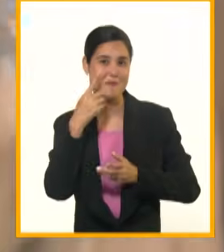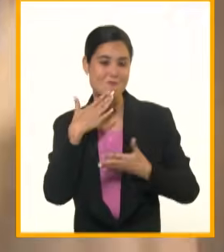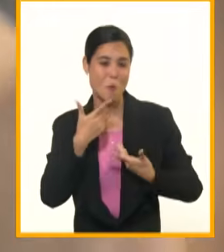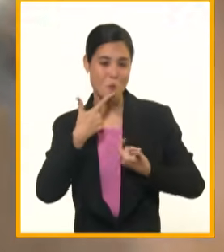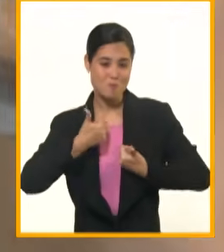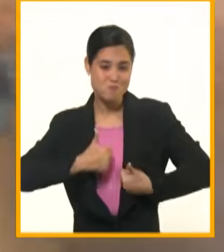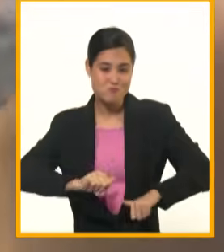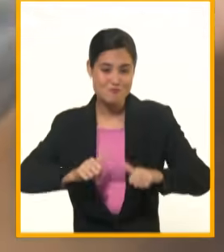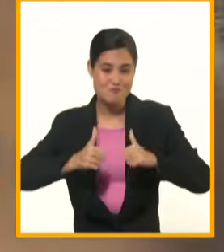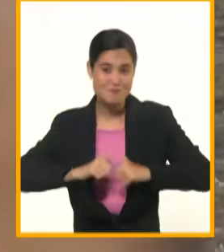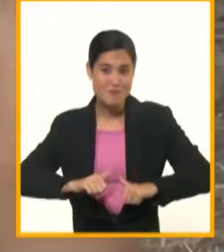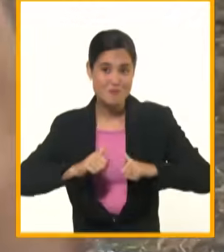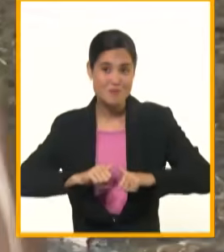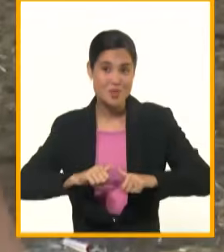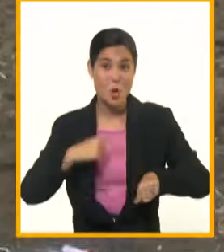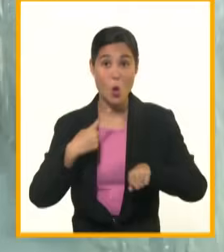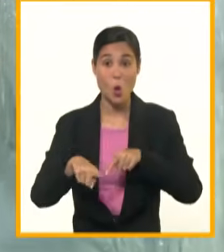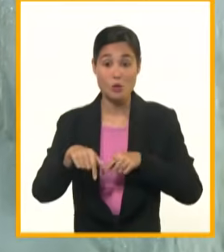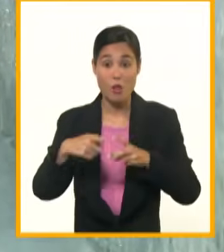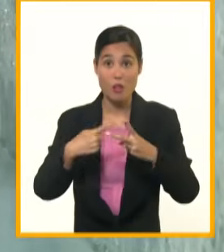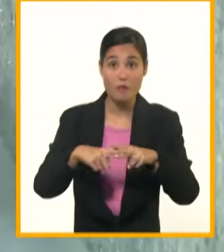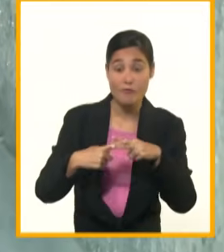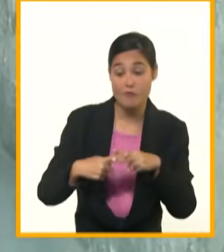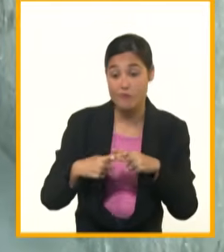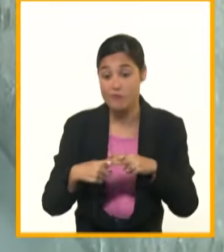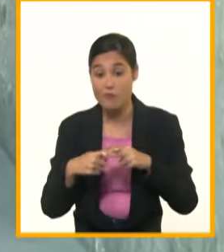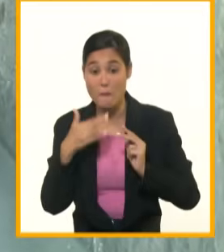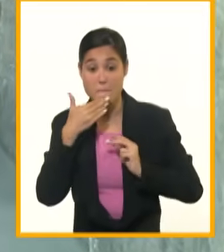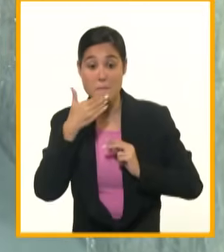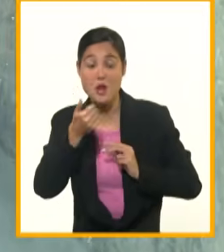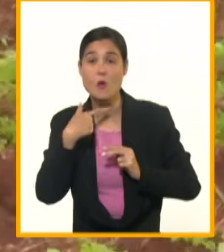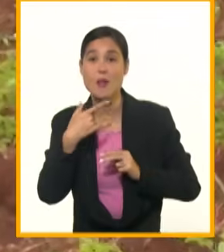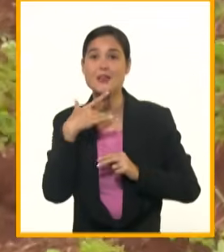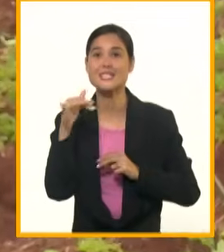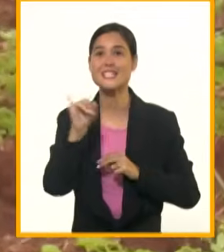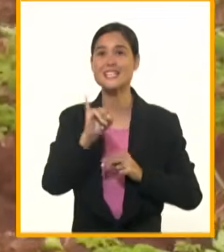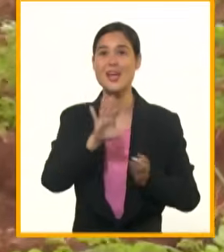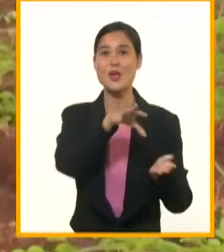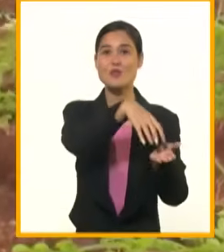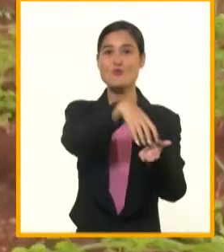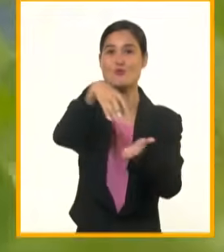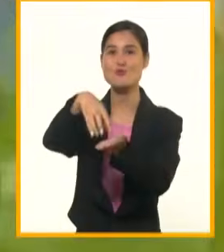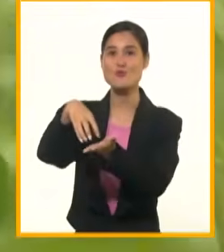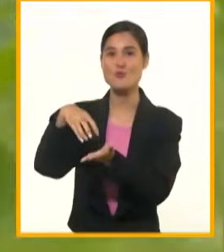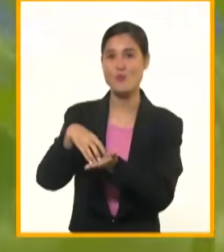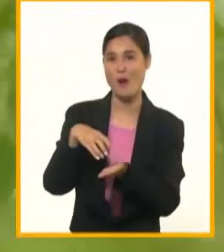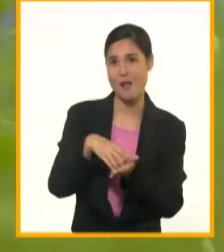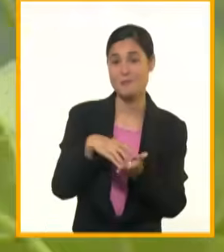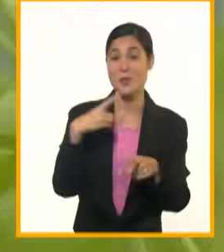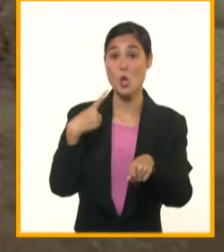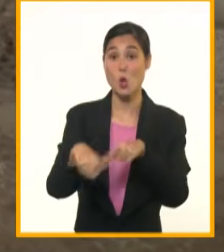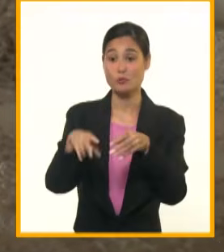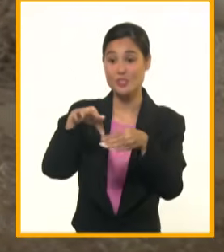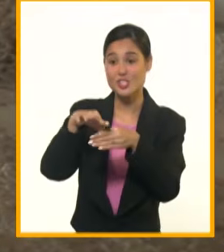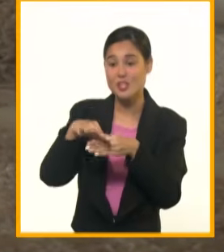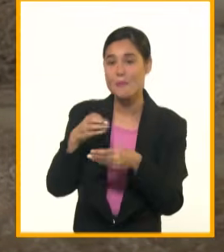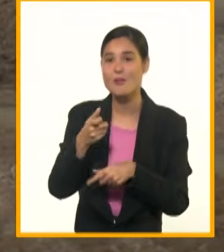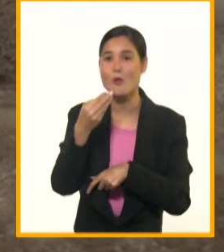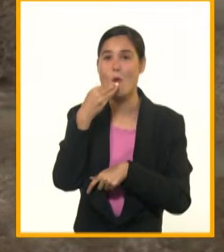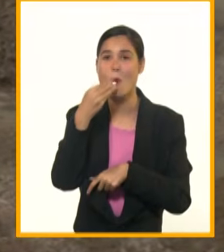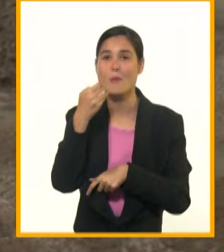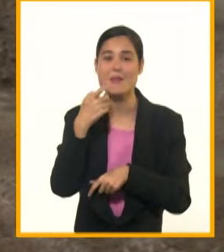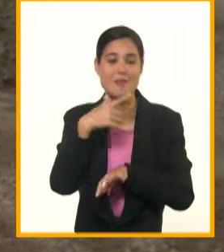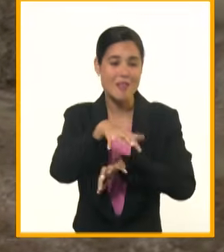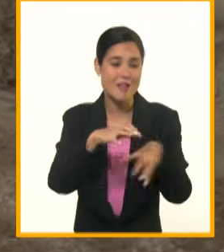de 6 vaquerías para potenciar las razas Iboney de Cuba, de áreas para la siembra de alimento animal y de una fábrica de